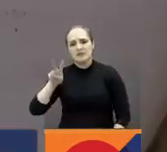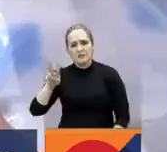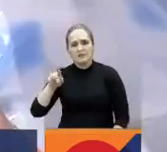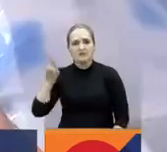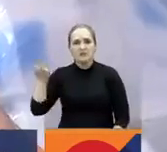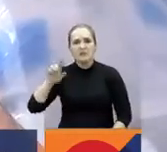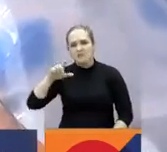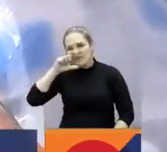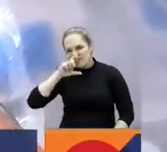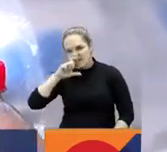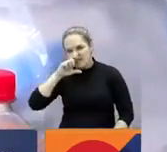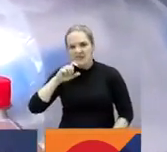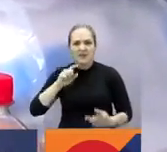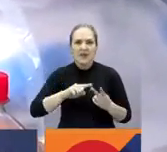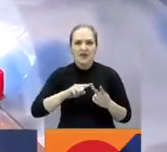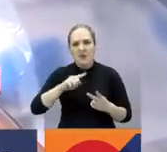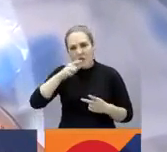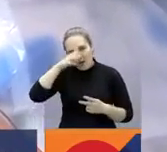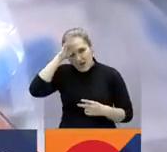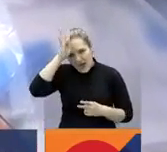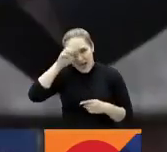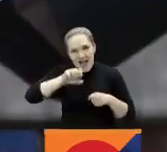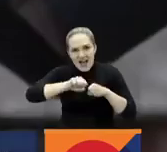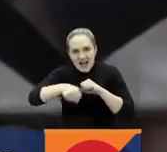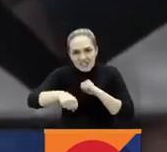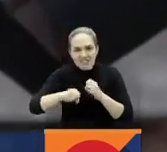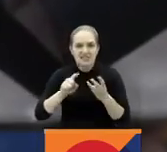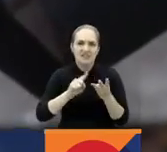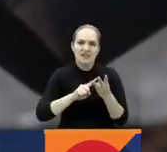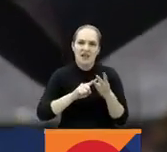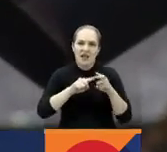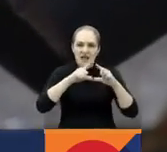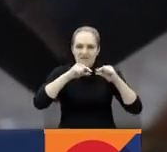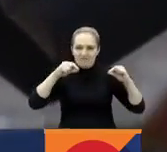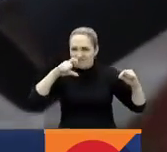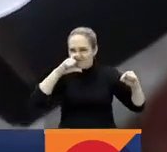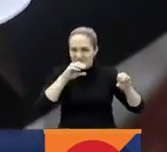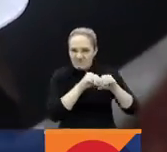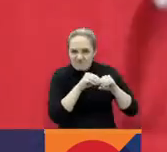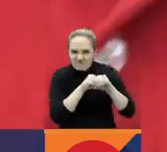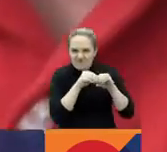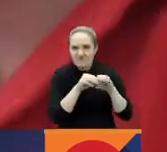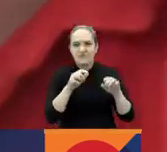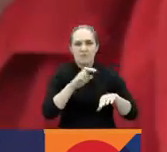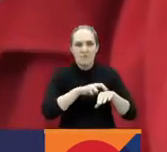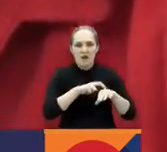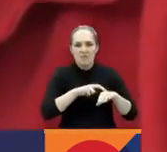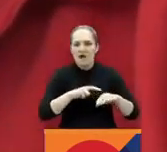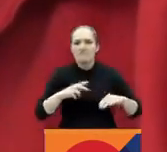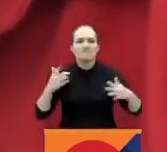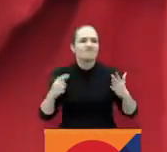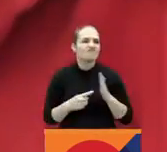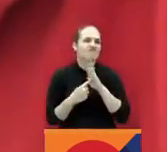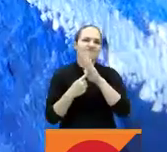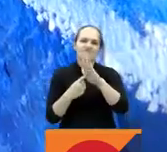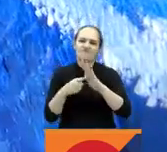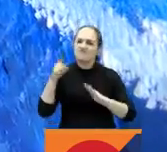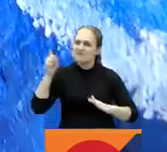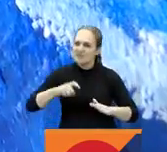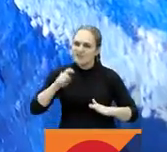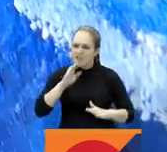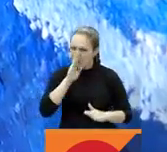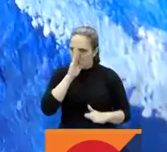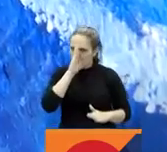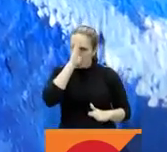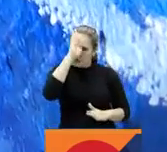de cerdo, gallina, morcilla, yuca y papa, los comensales elevaron las banderas de esta protesta que piden mantener la tradición del